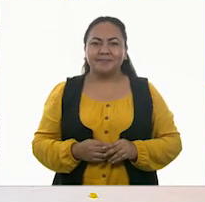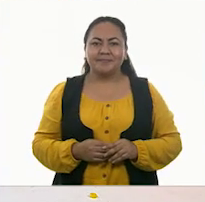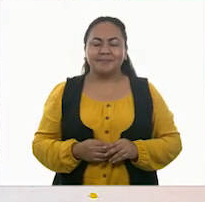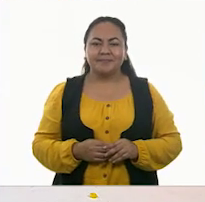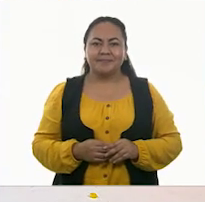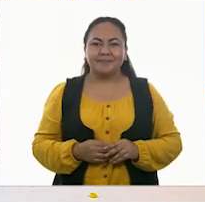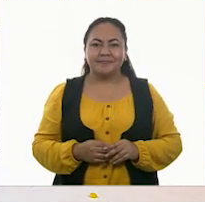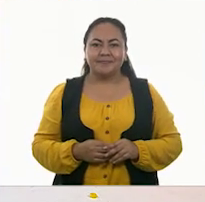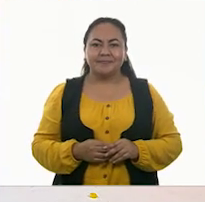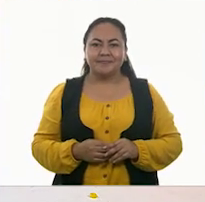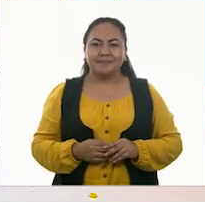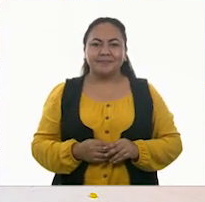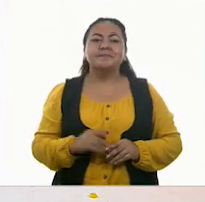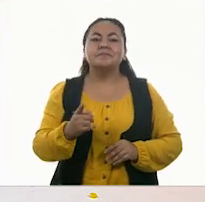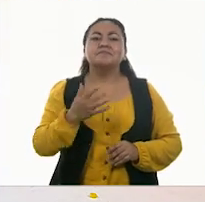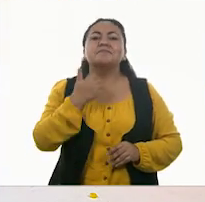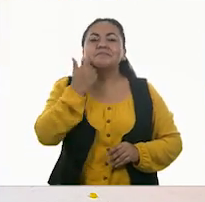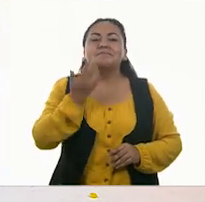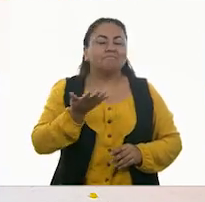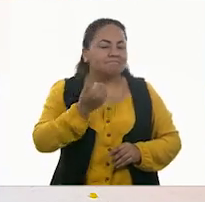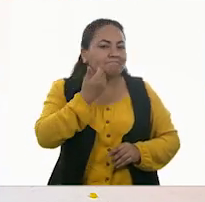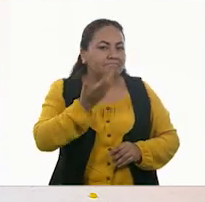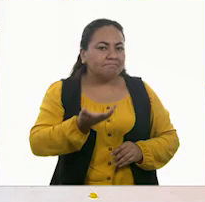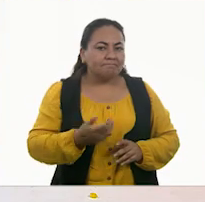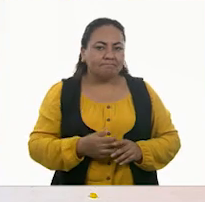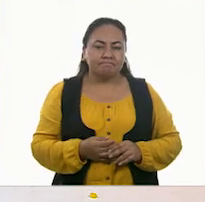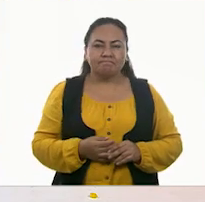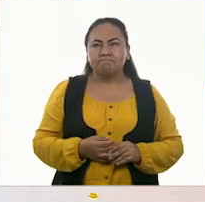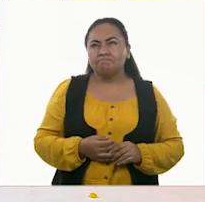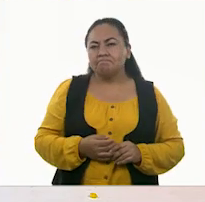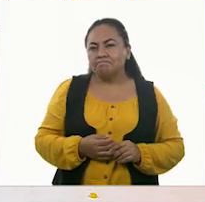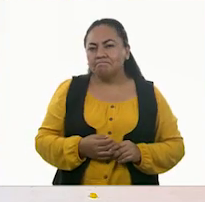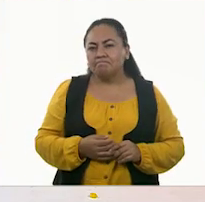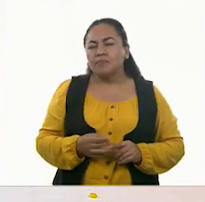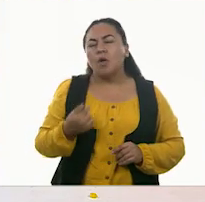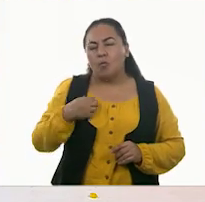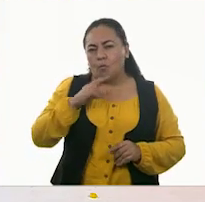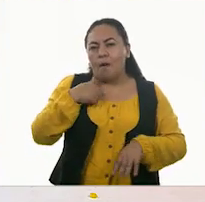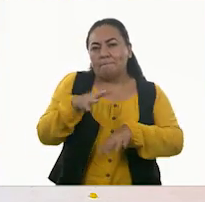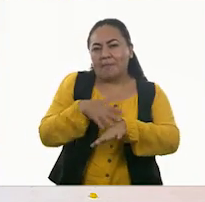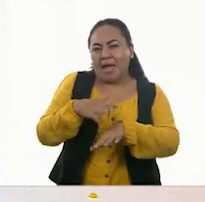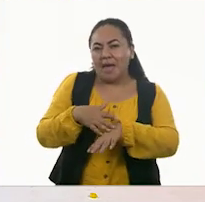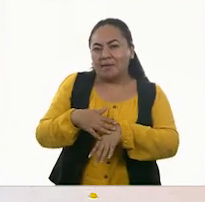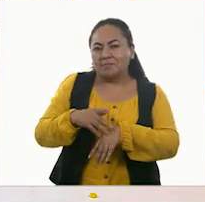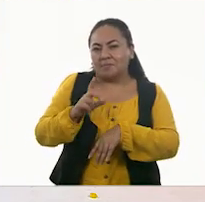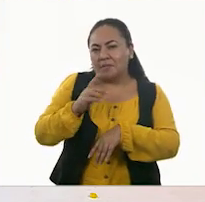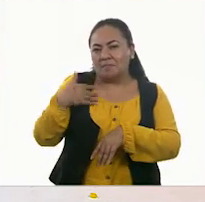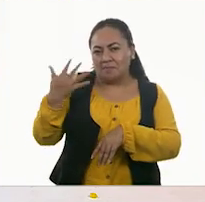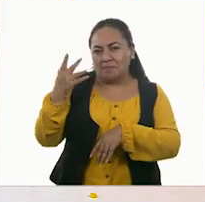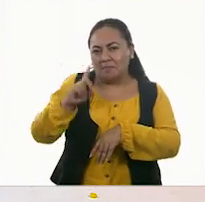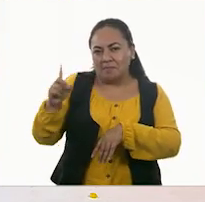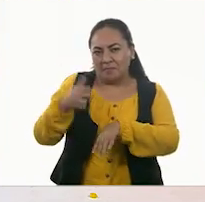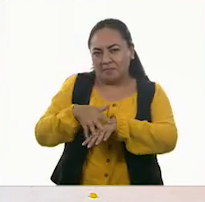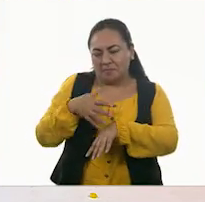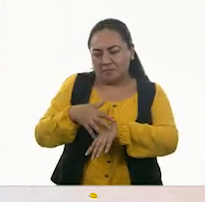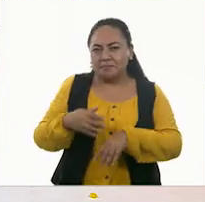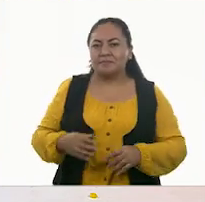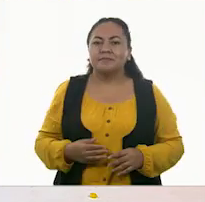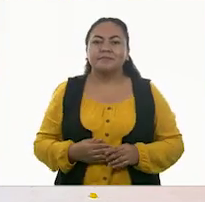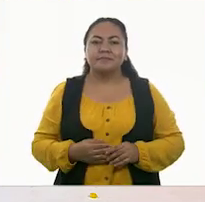al primero. ¿Con qué quieres hacerlo? ¿Con qué parte del cuerpo? Con el pie derecho. Venga, vámonos. Pues estación 1,